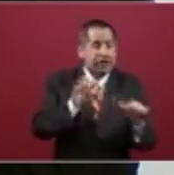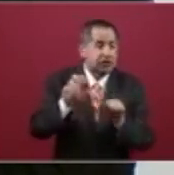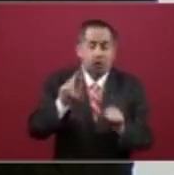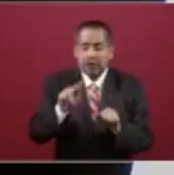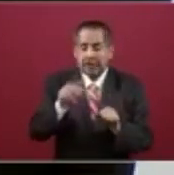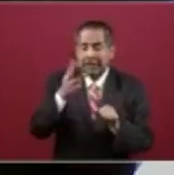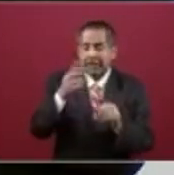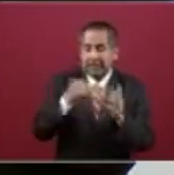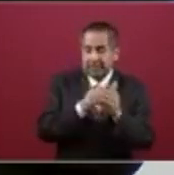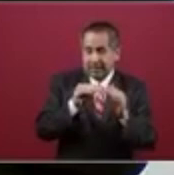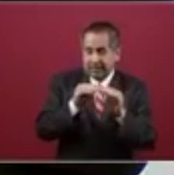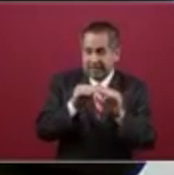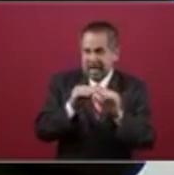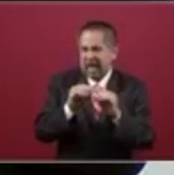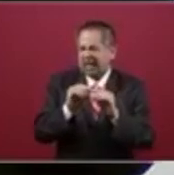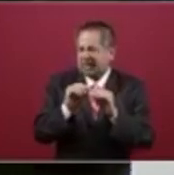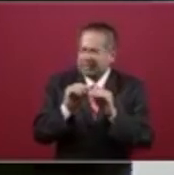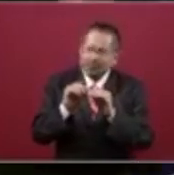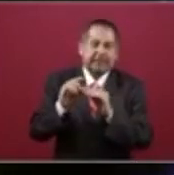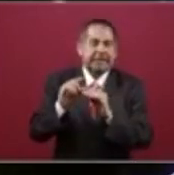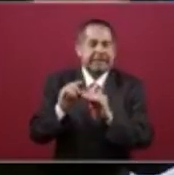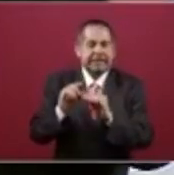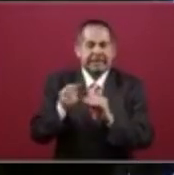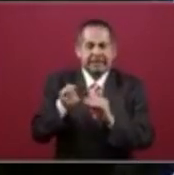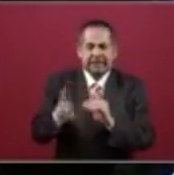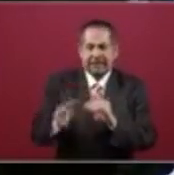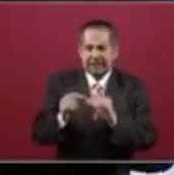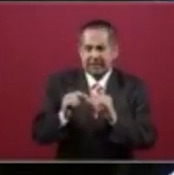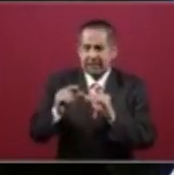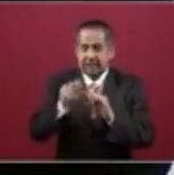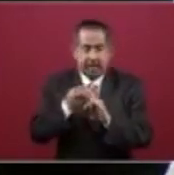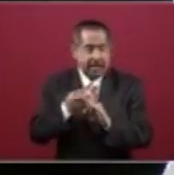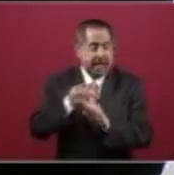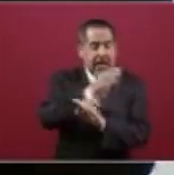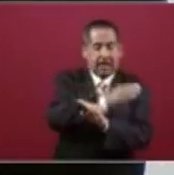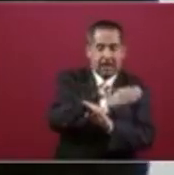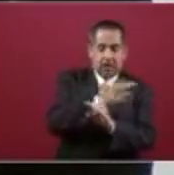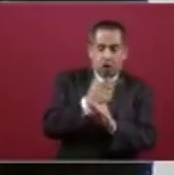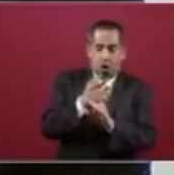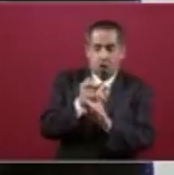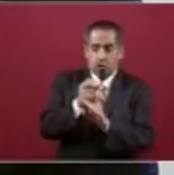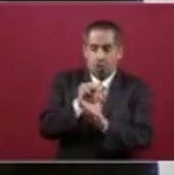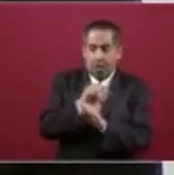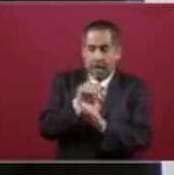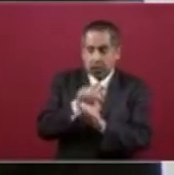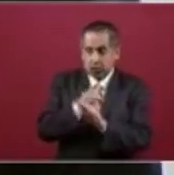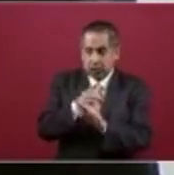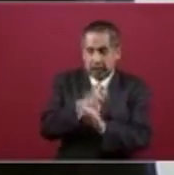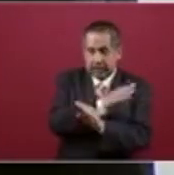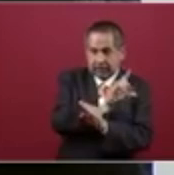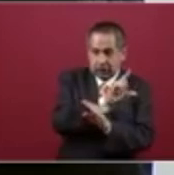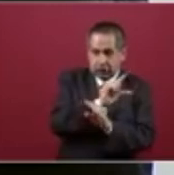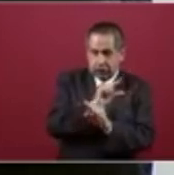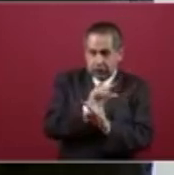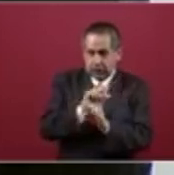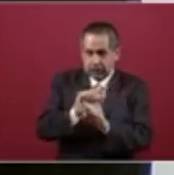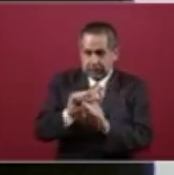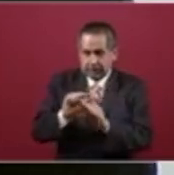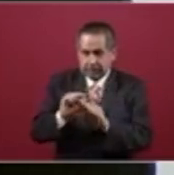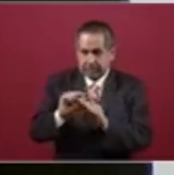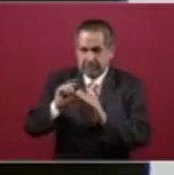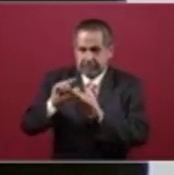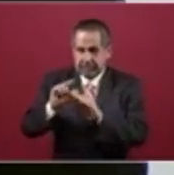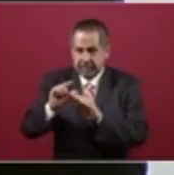1.683.000. Es decir, ha habido un ligero incremento contra el dato anterior del 8 de marzo y, de acuerdo con